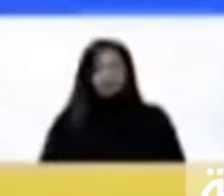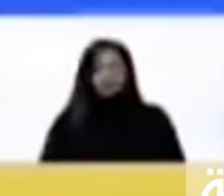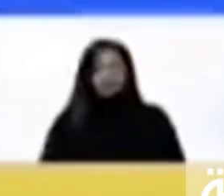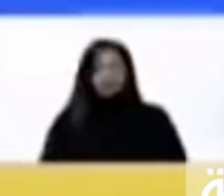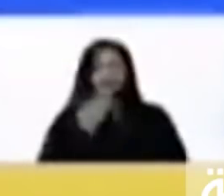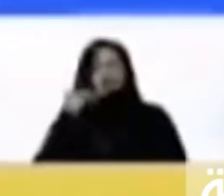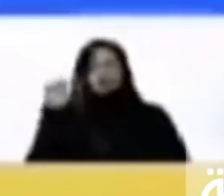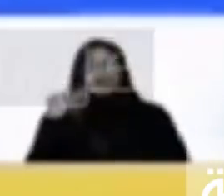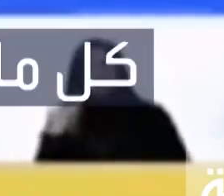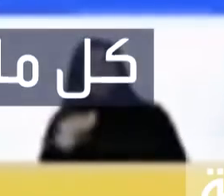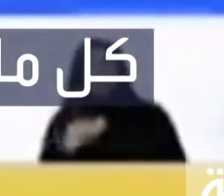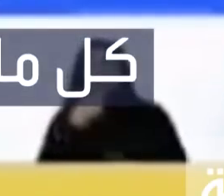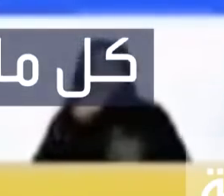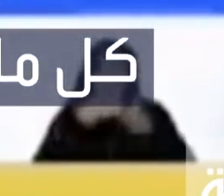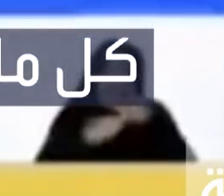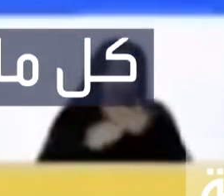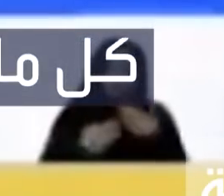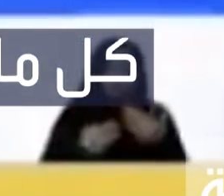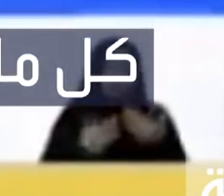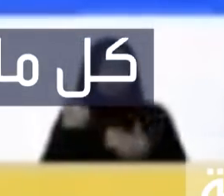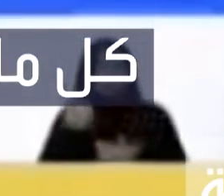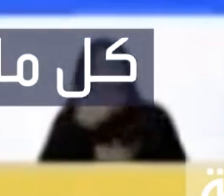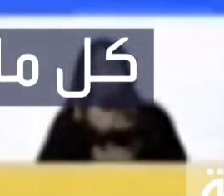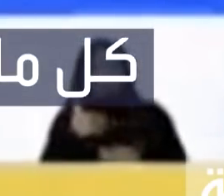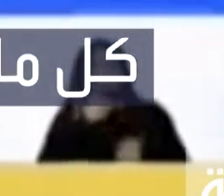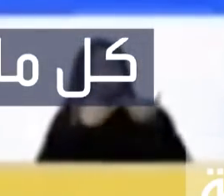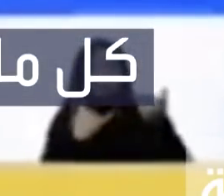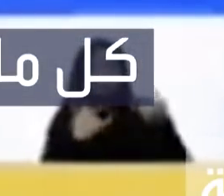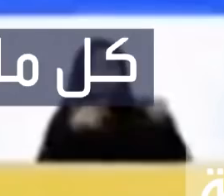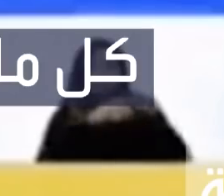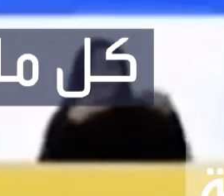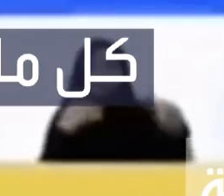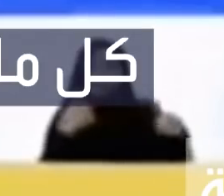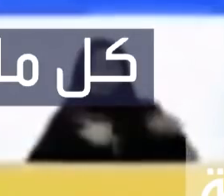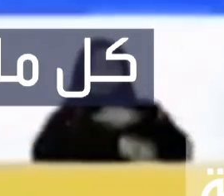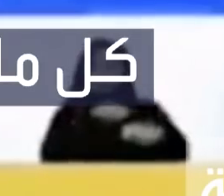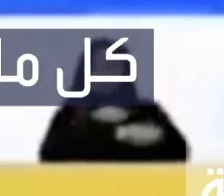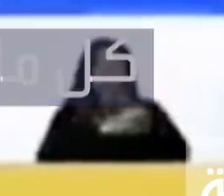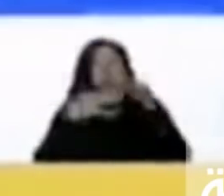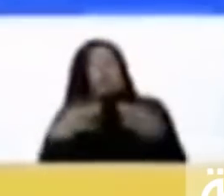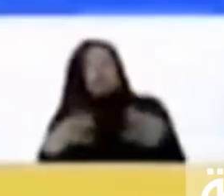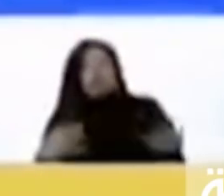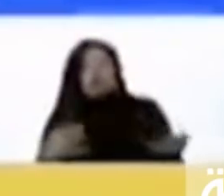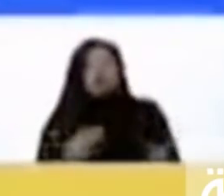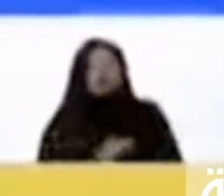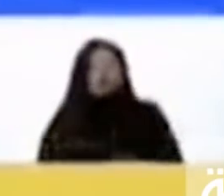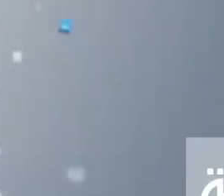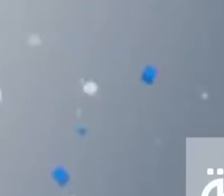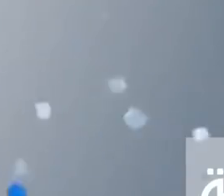cuando es un muchacho noble y lo único que quería era terminar su carrera en el Fútbol Club Barcelona.